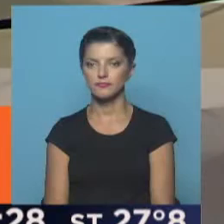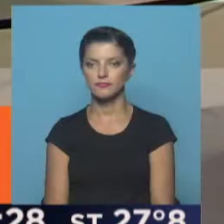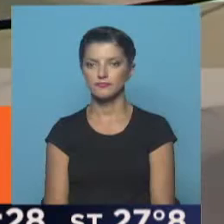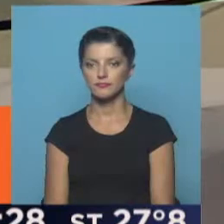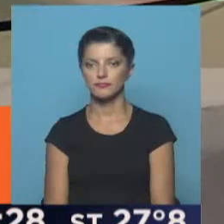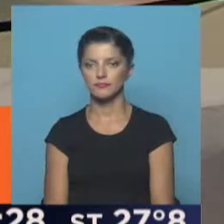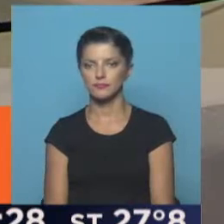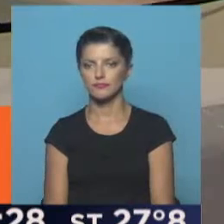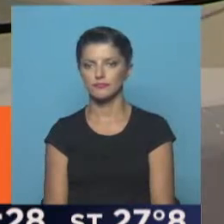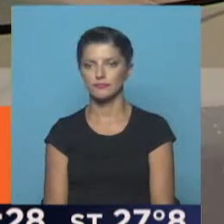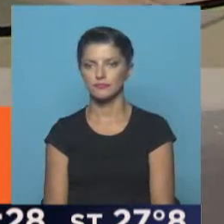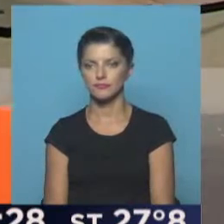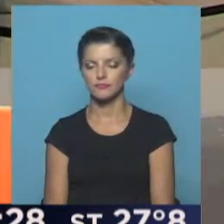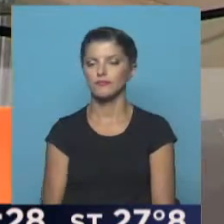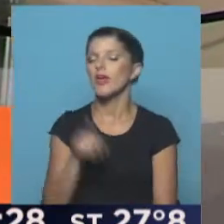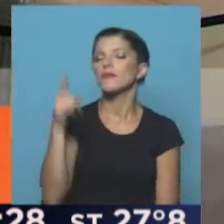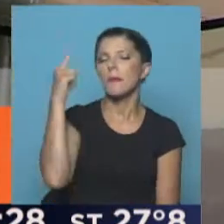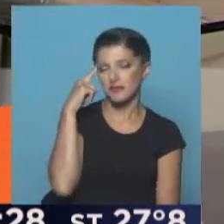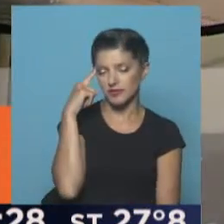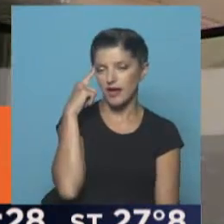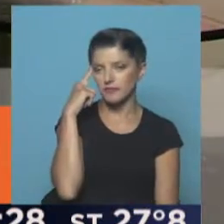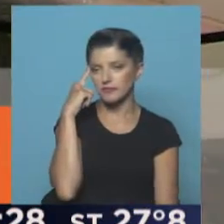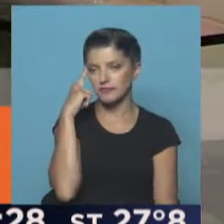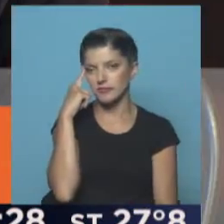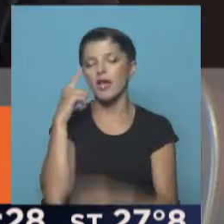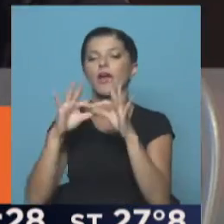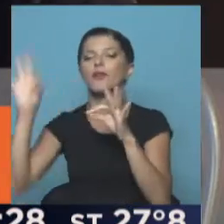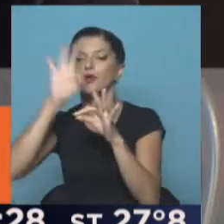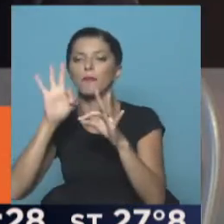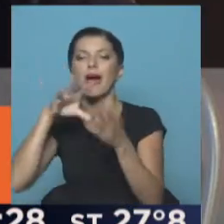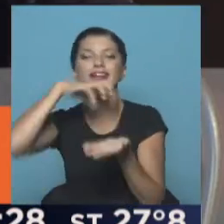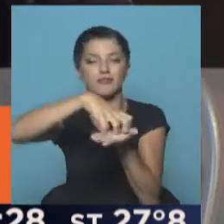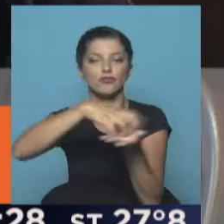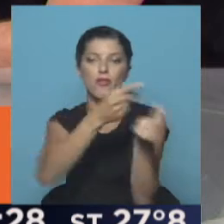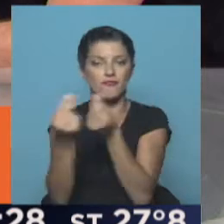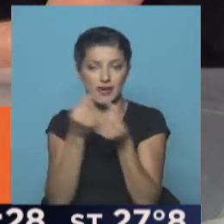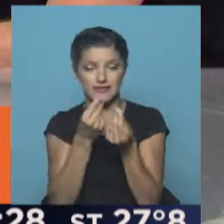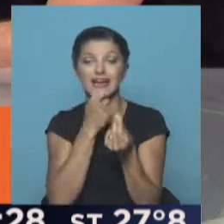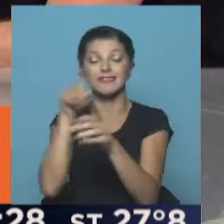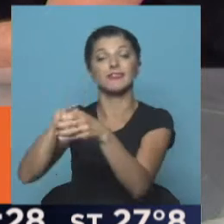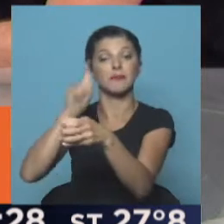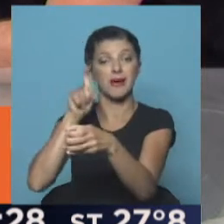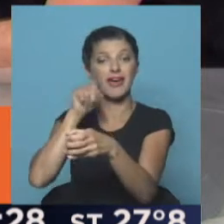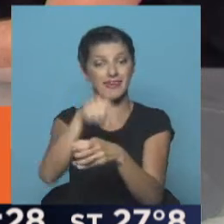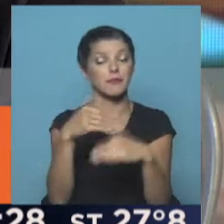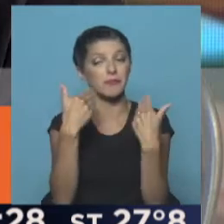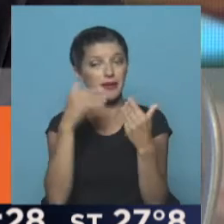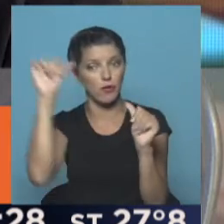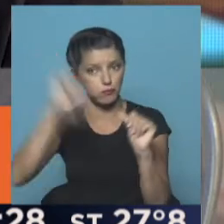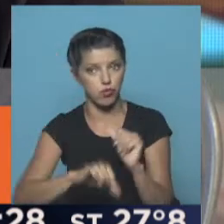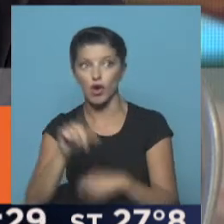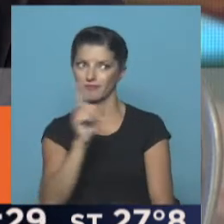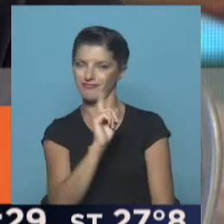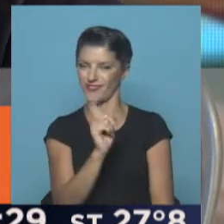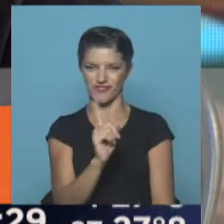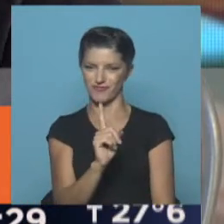perder de ser el centro financiero de Europa? Digamos, ¿se habla de eso, que con la salida se perdería ese lugar de privilegio? No, al contrario.